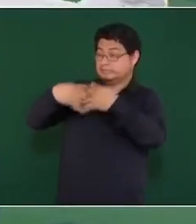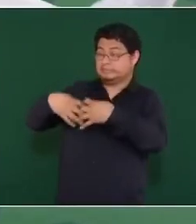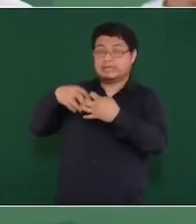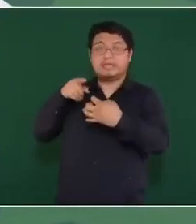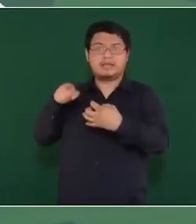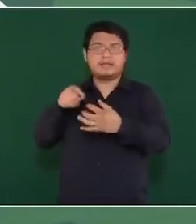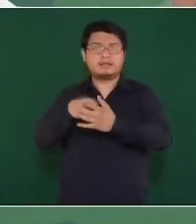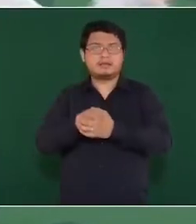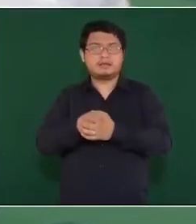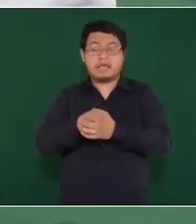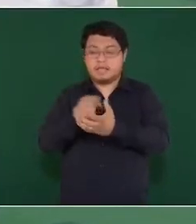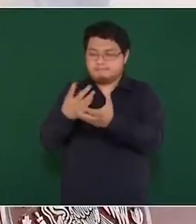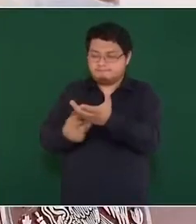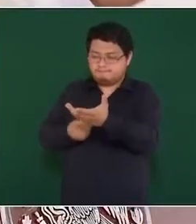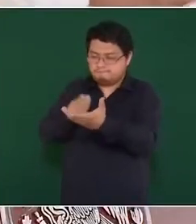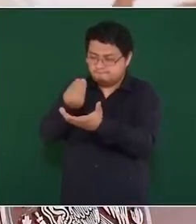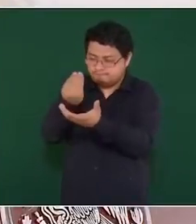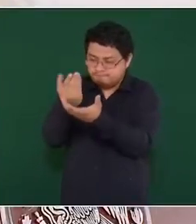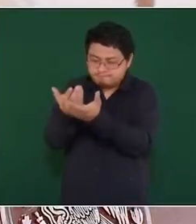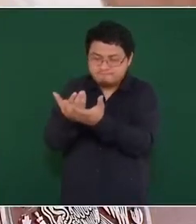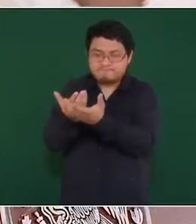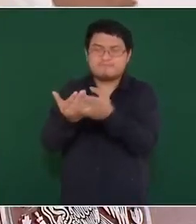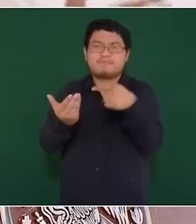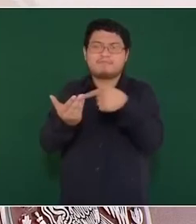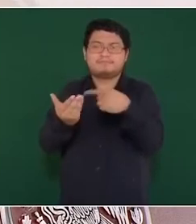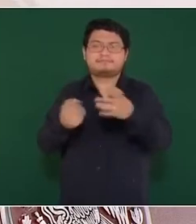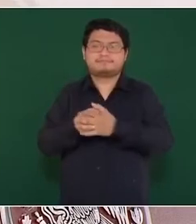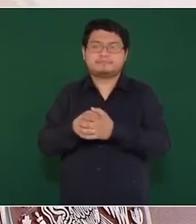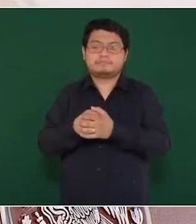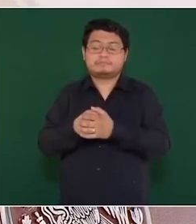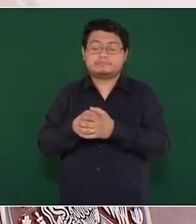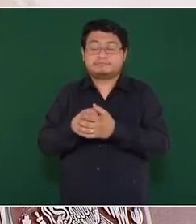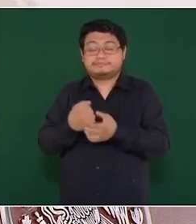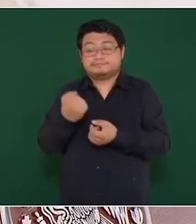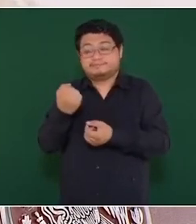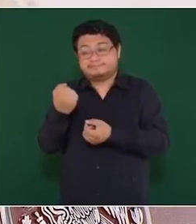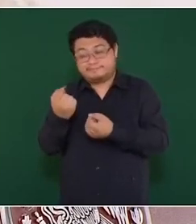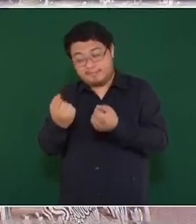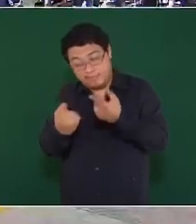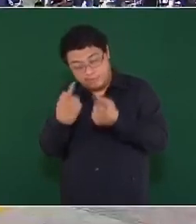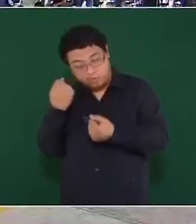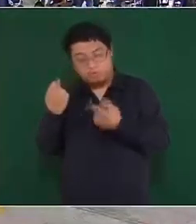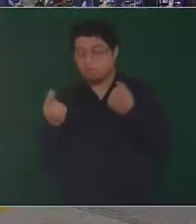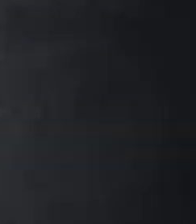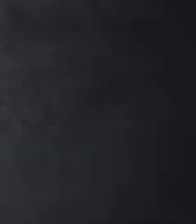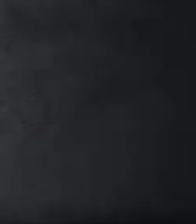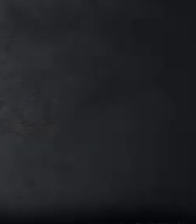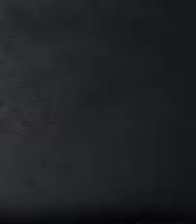complemento, casi todos, con honrosas excepciones,